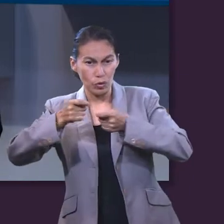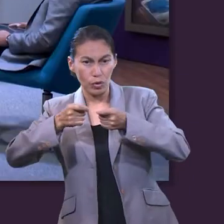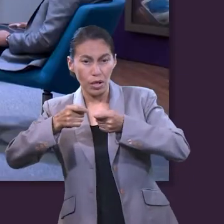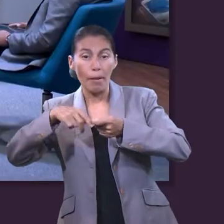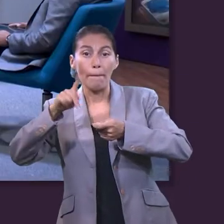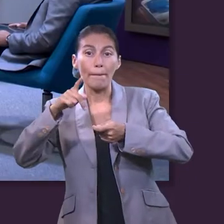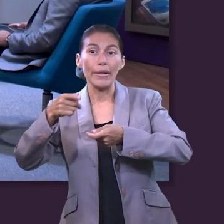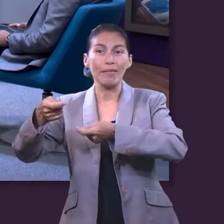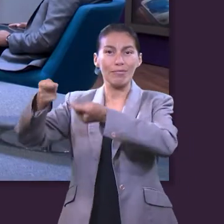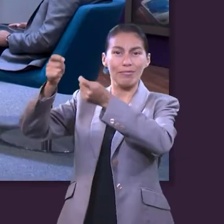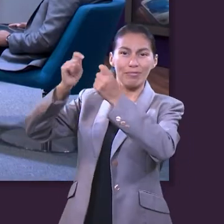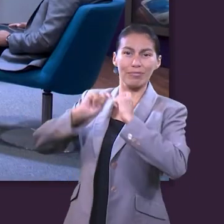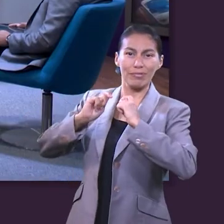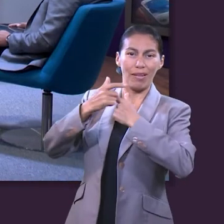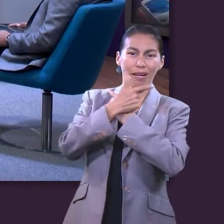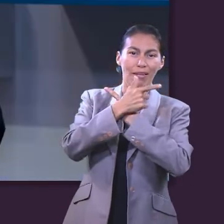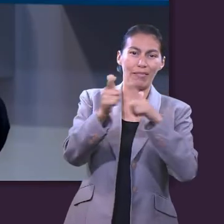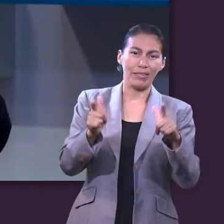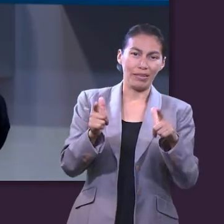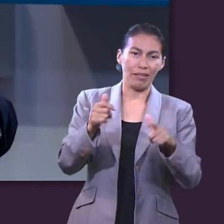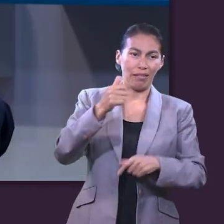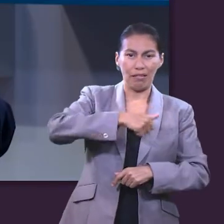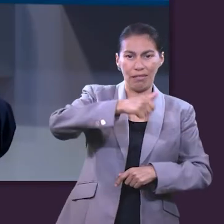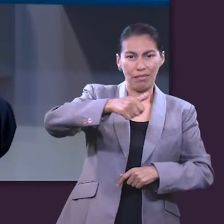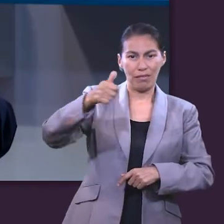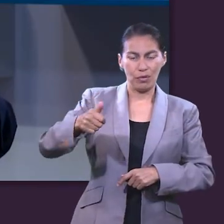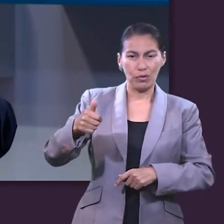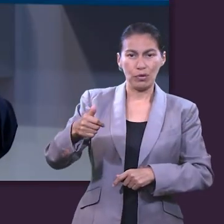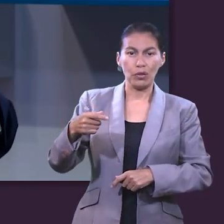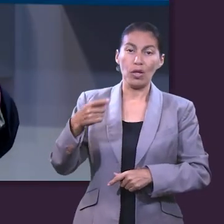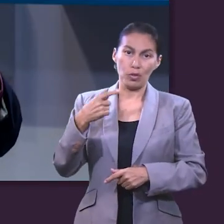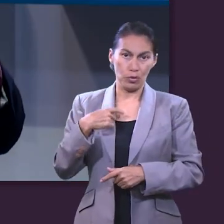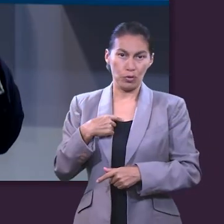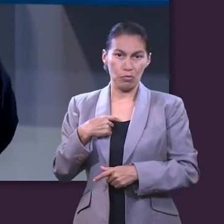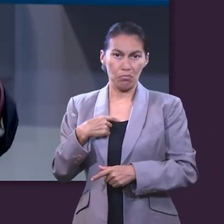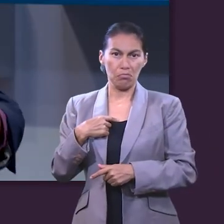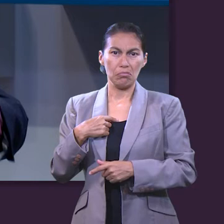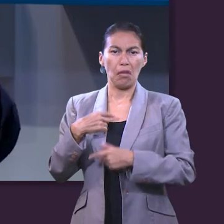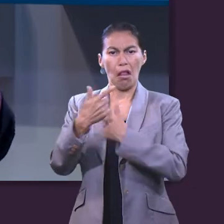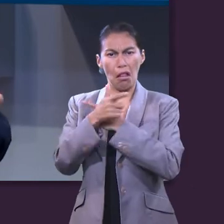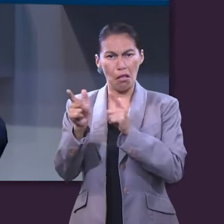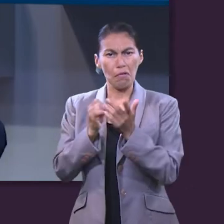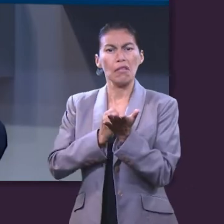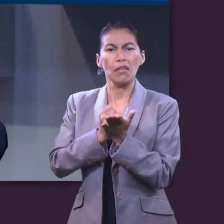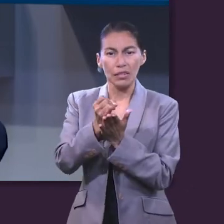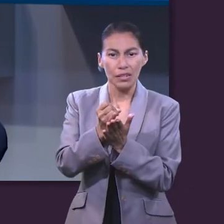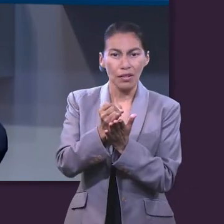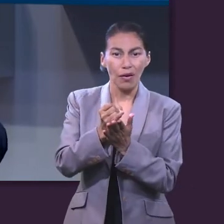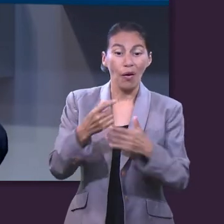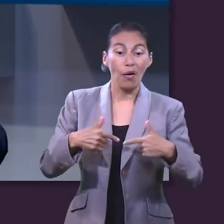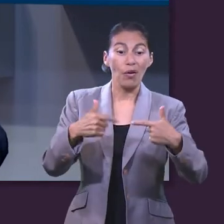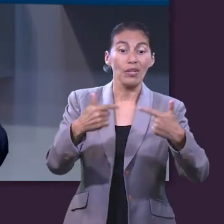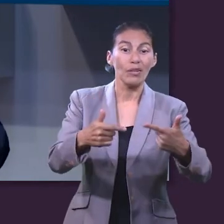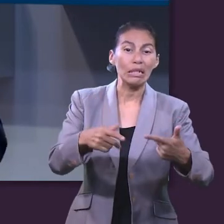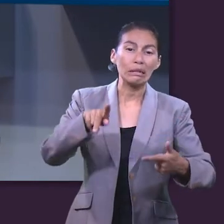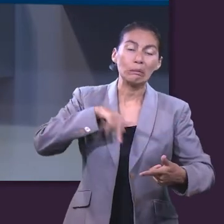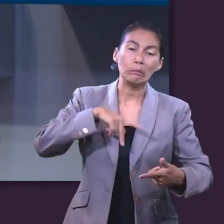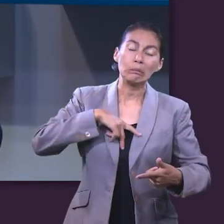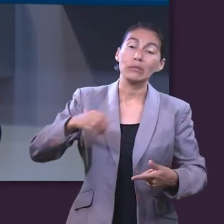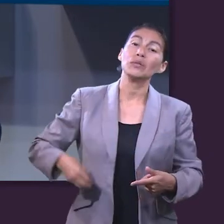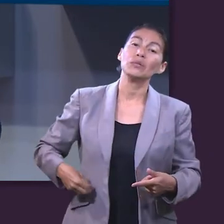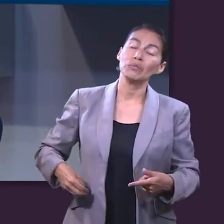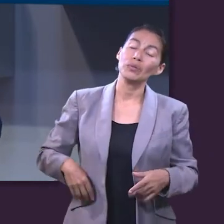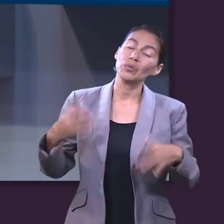nos deja esa libertad. Y cuando nosotros ejercemos esa libertad, tenemos que lidiar con las consecuencias de nuestras decisiones,